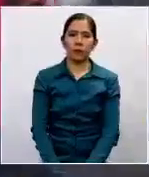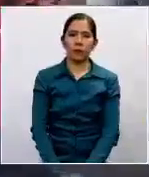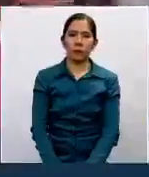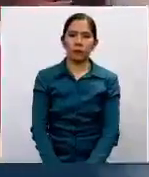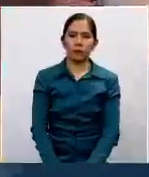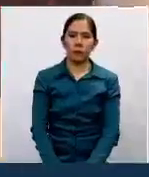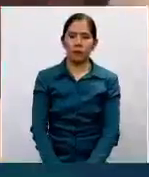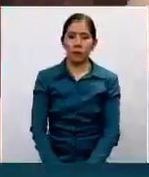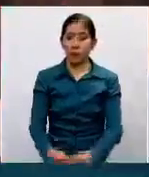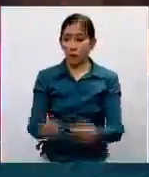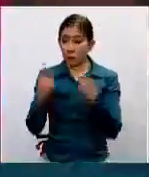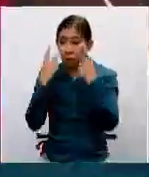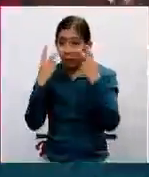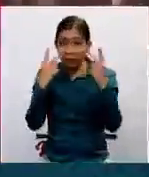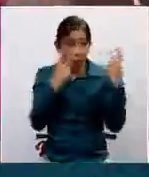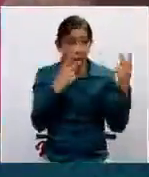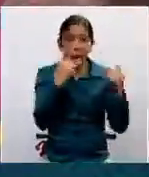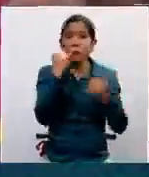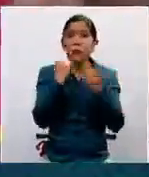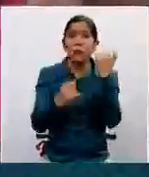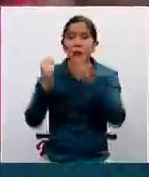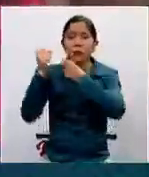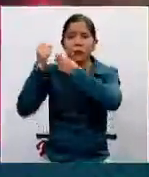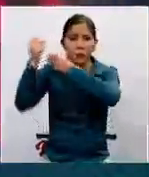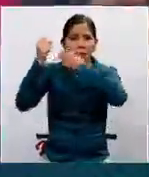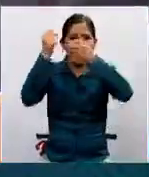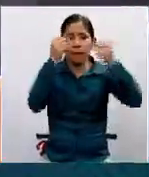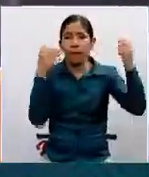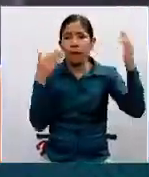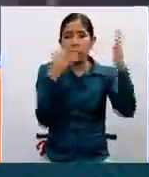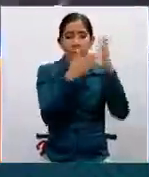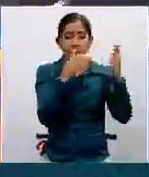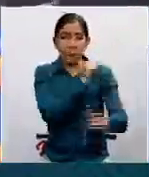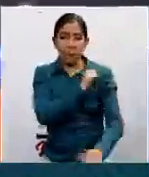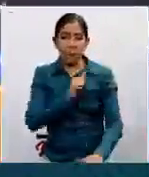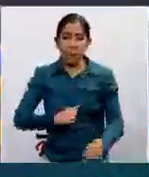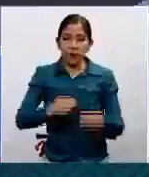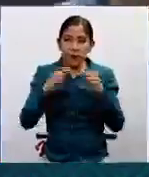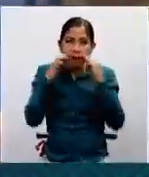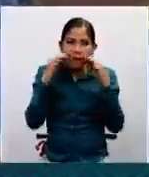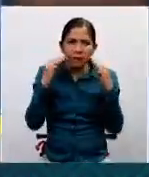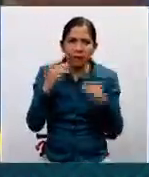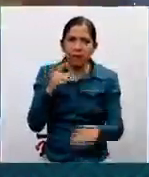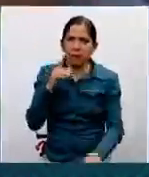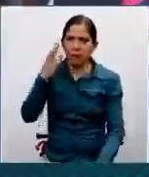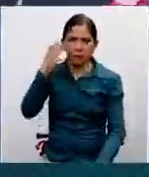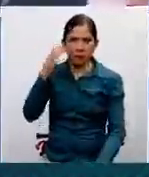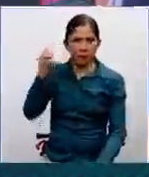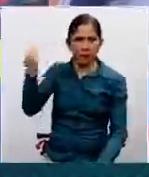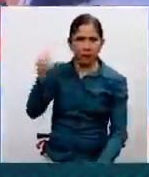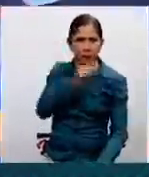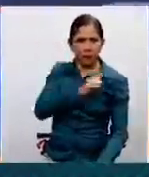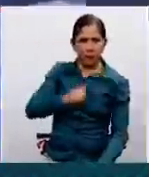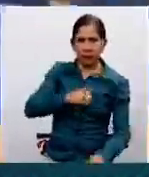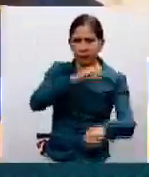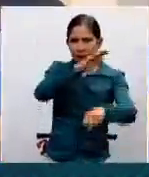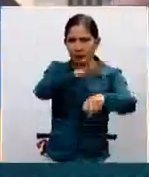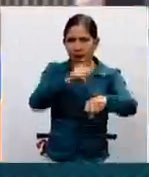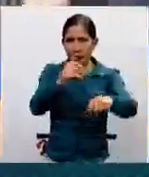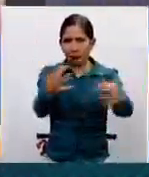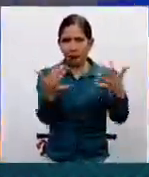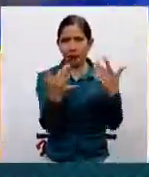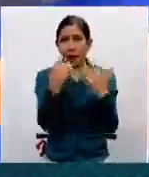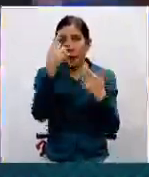Observan que las últimas movilizaciones en contra de la alcaldía de Cercado hayan sido convocadas por la misma alcaldía para realizar un